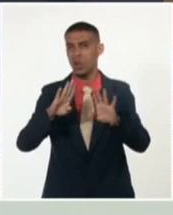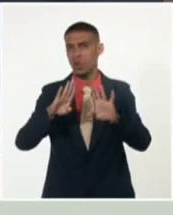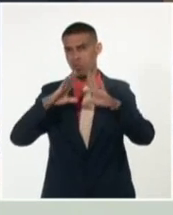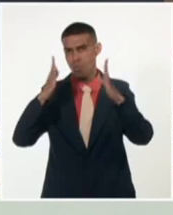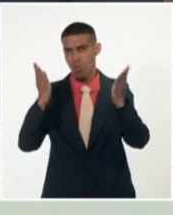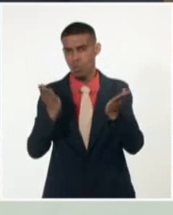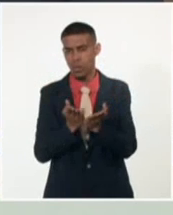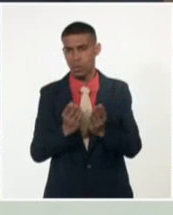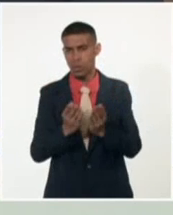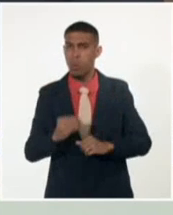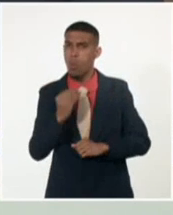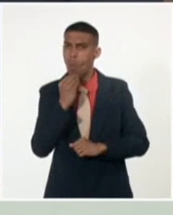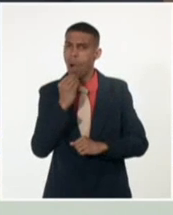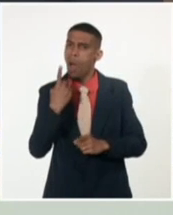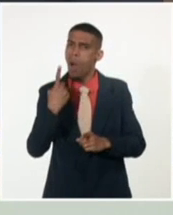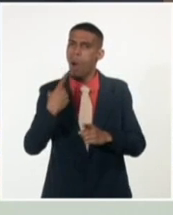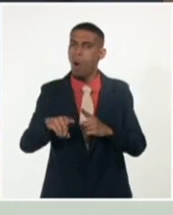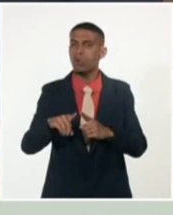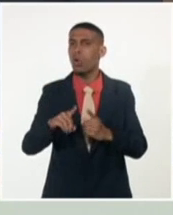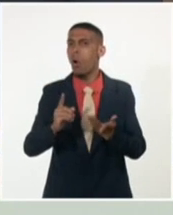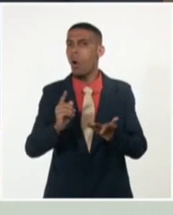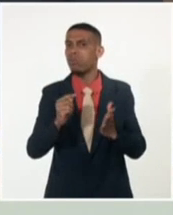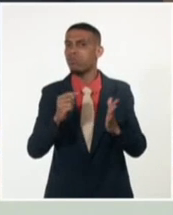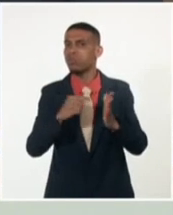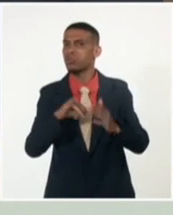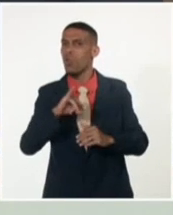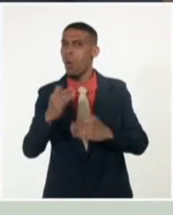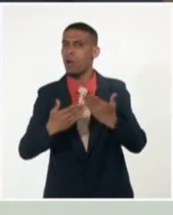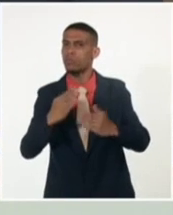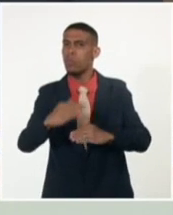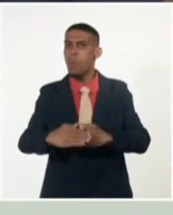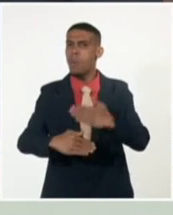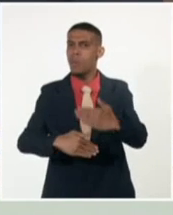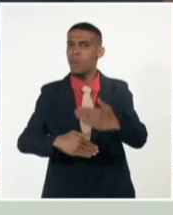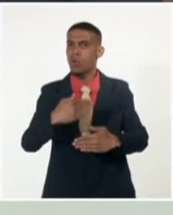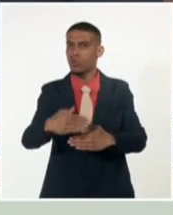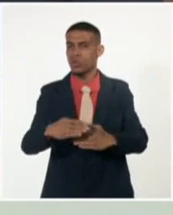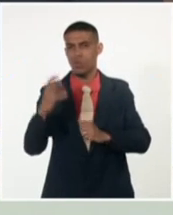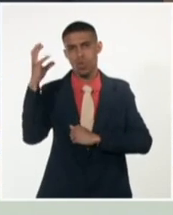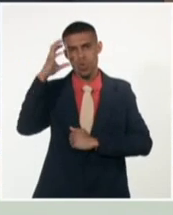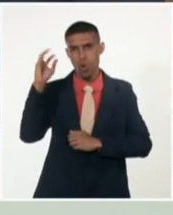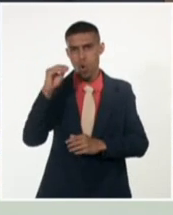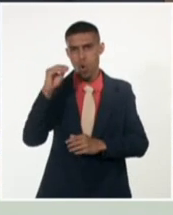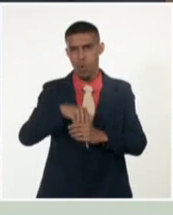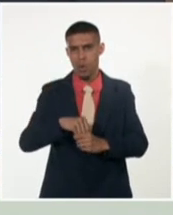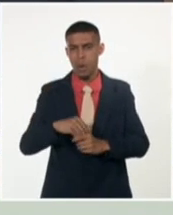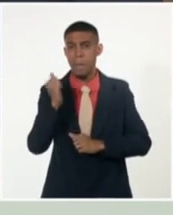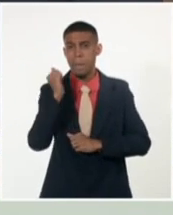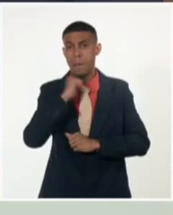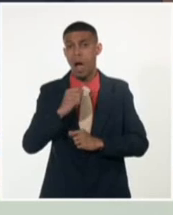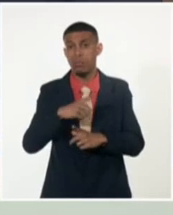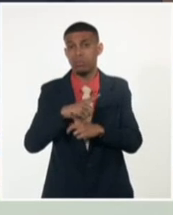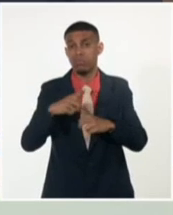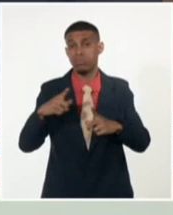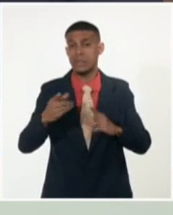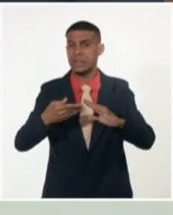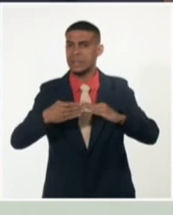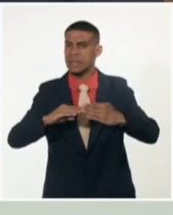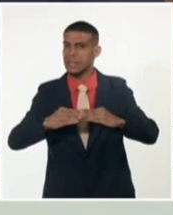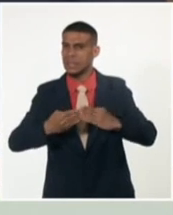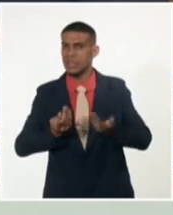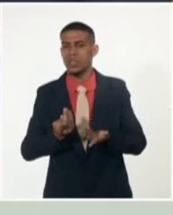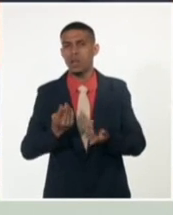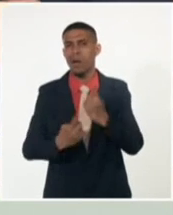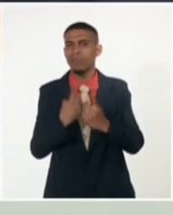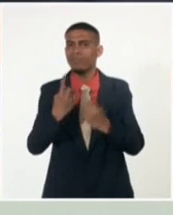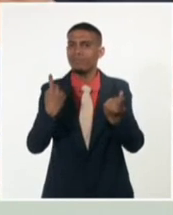podía ser otro punto de partida hacia un proceso intergubernamental más amplio de discusión y toma de